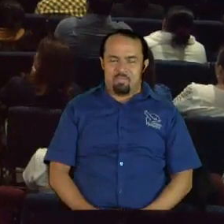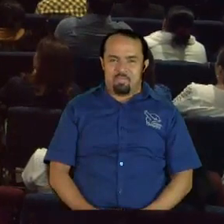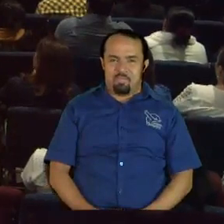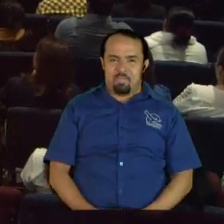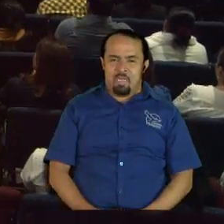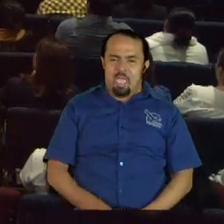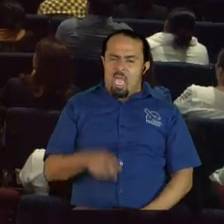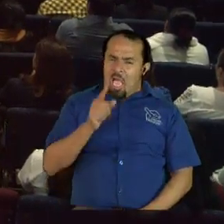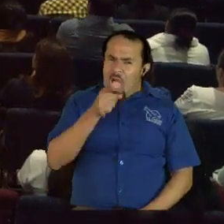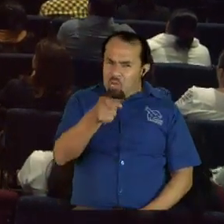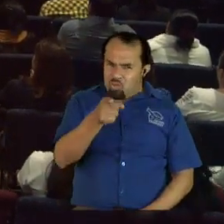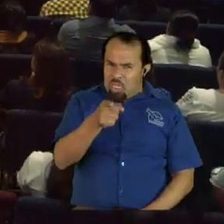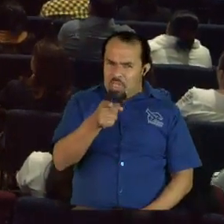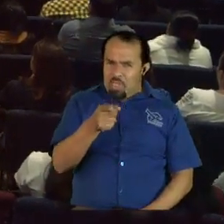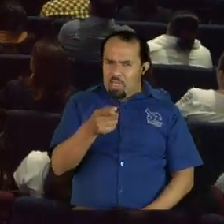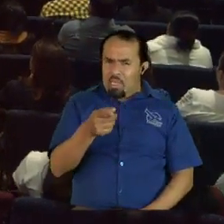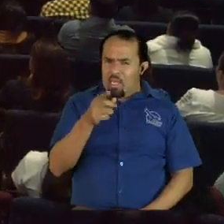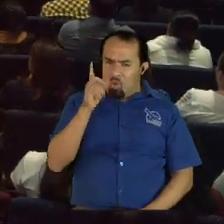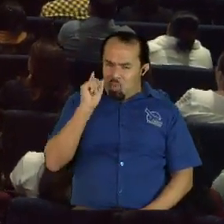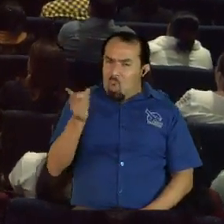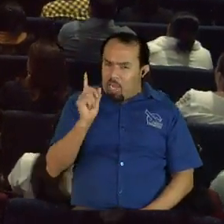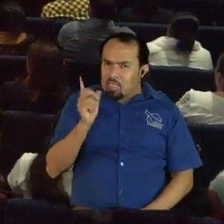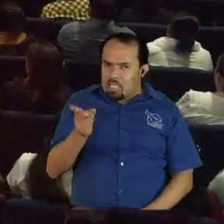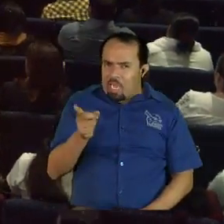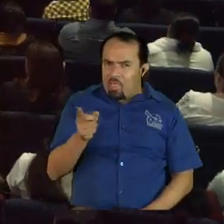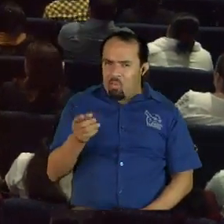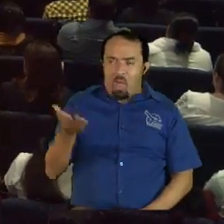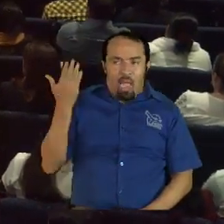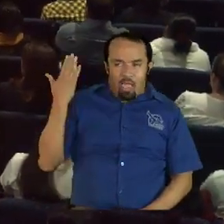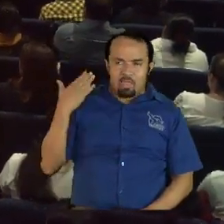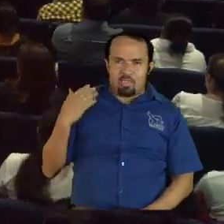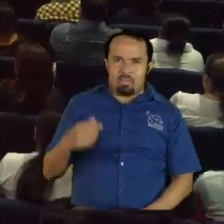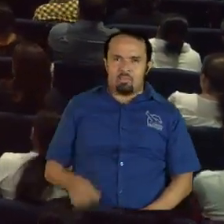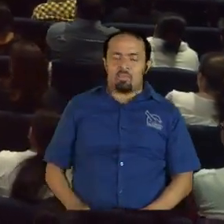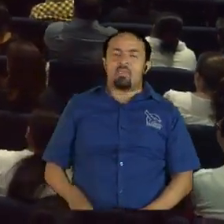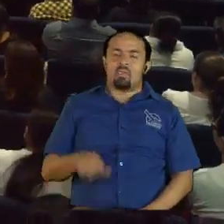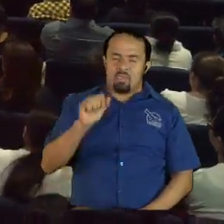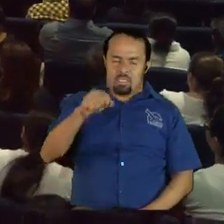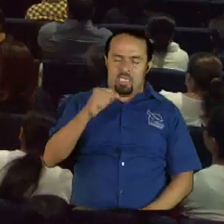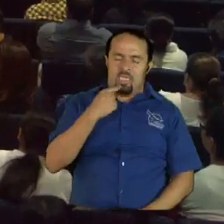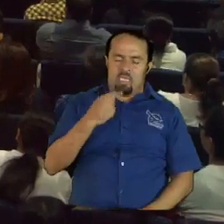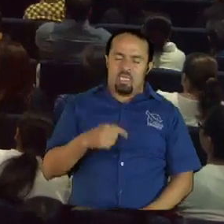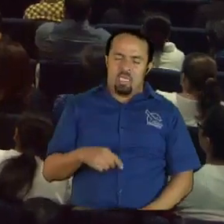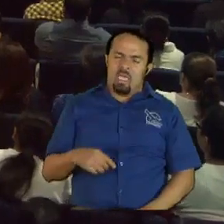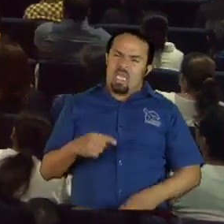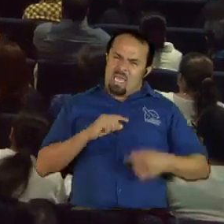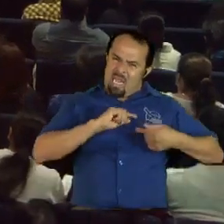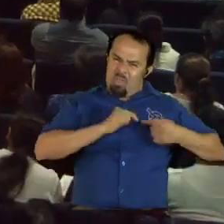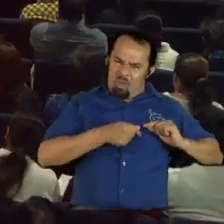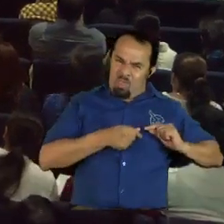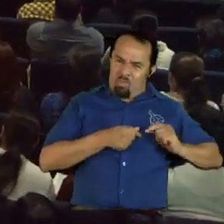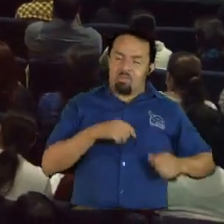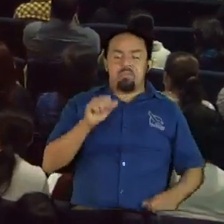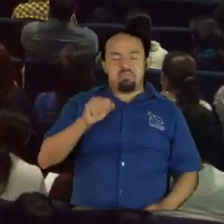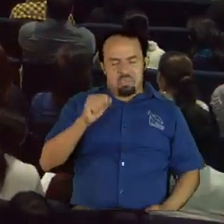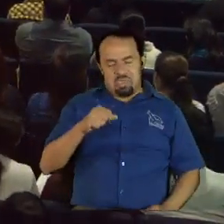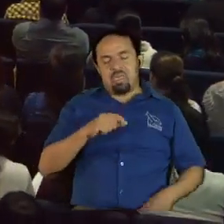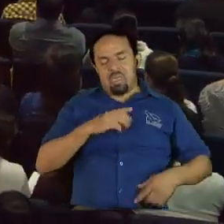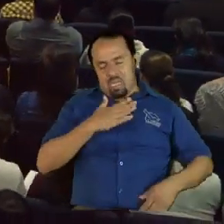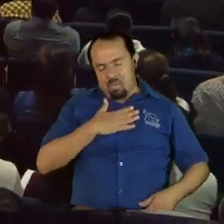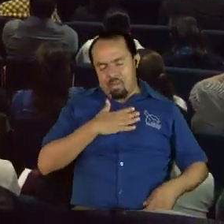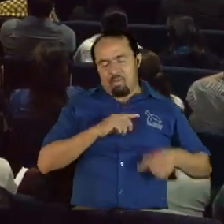¿Lo han castigado a usted? ¿Le ha dolido? o lo han castigado con cincho de trapo.